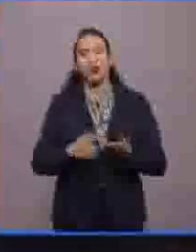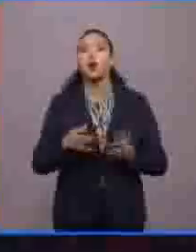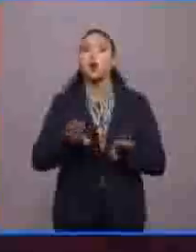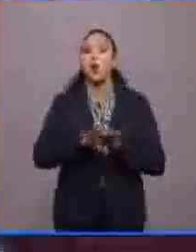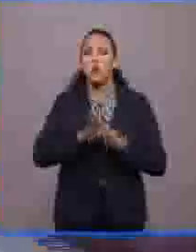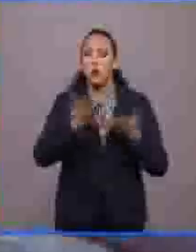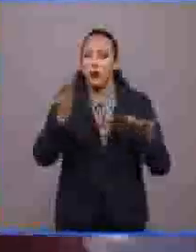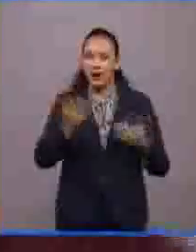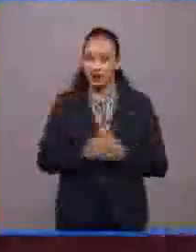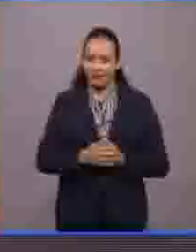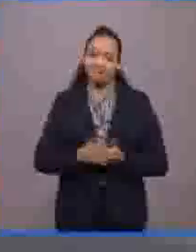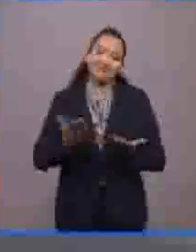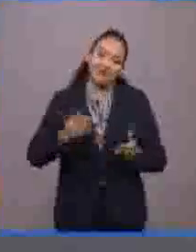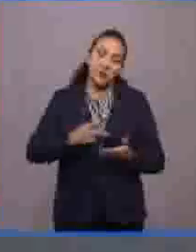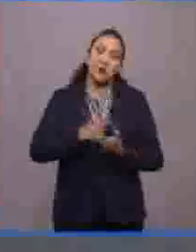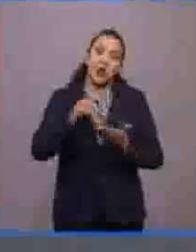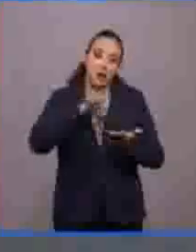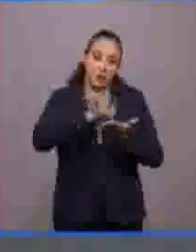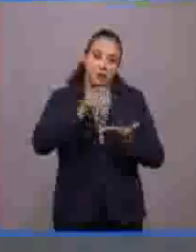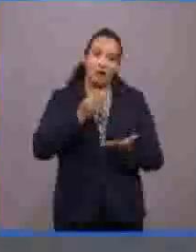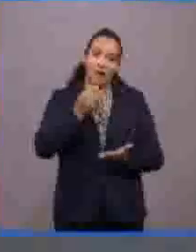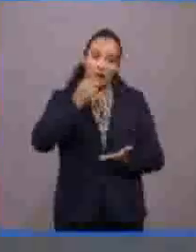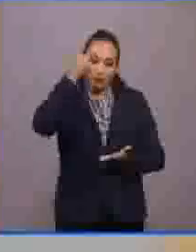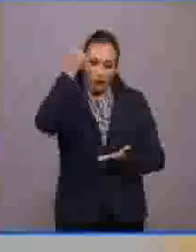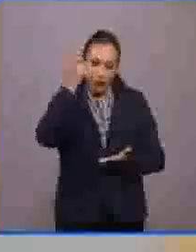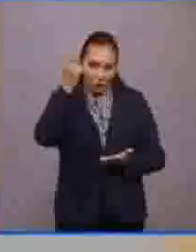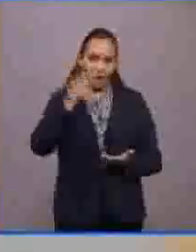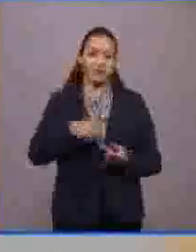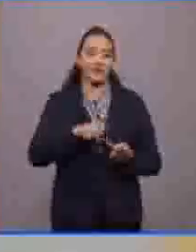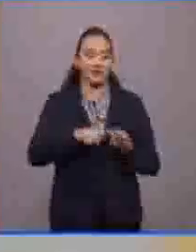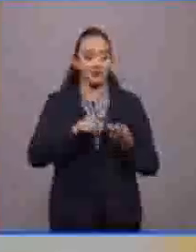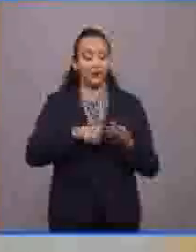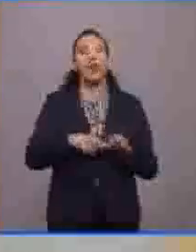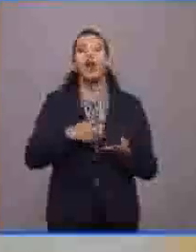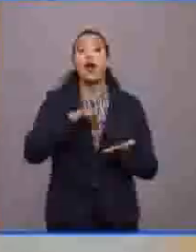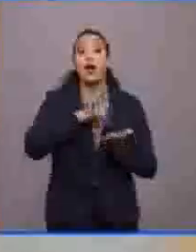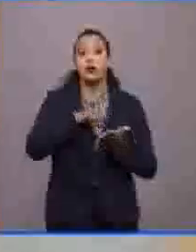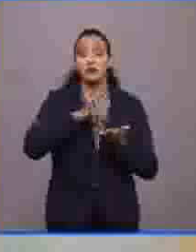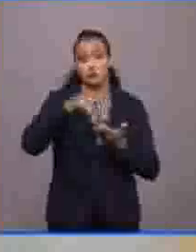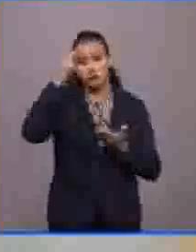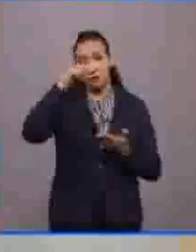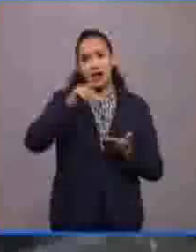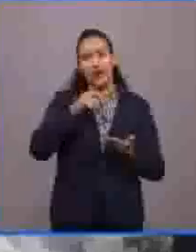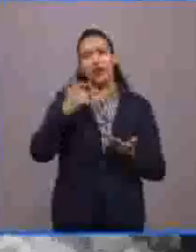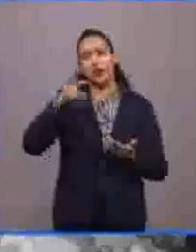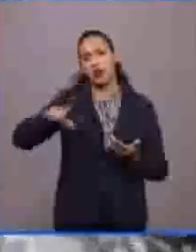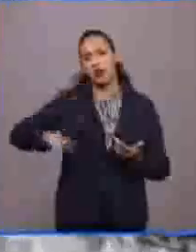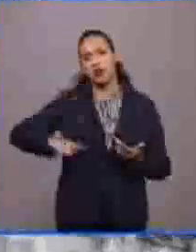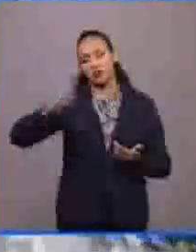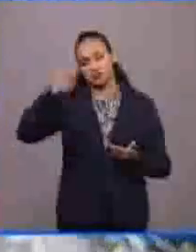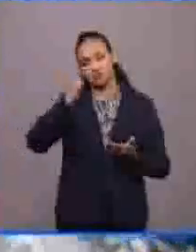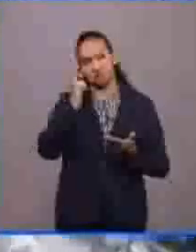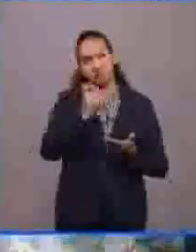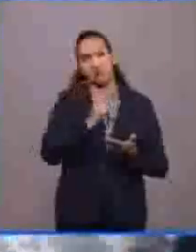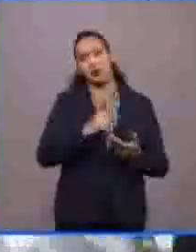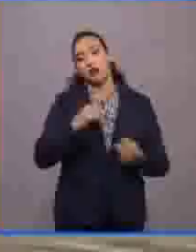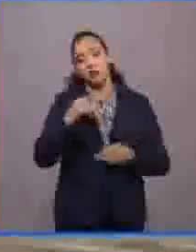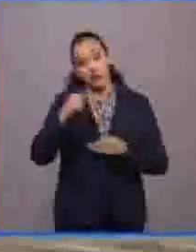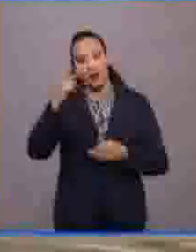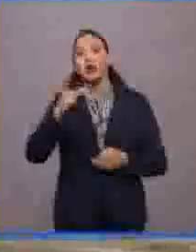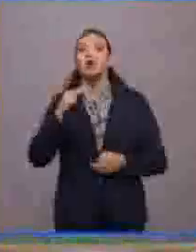una mayor cobertura de programas sociales, combatir la impunidad y reconfigurar la política criminal, privilegiando el uso